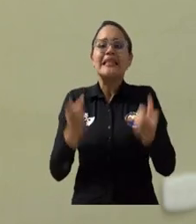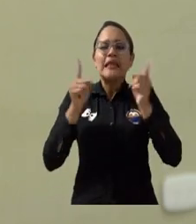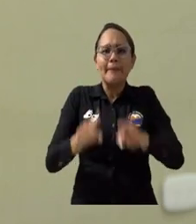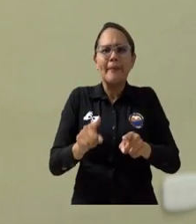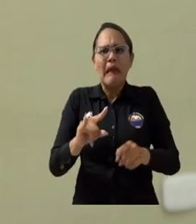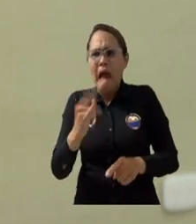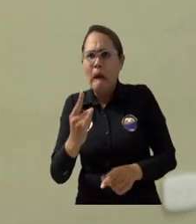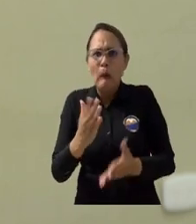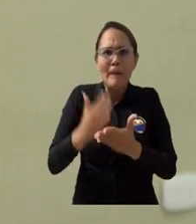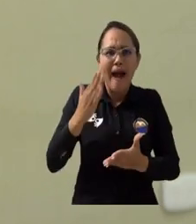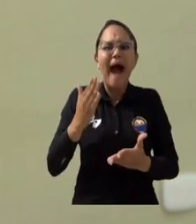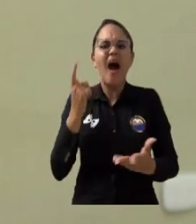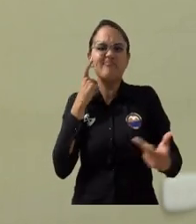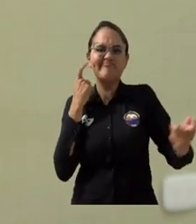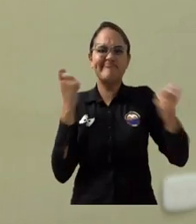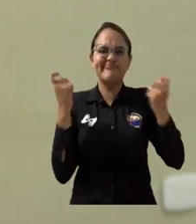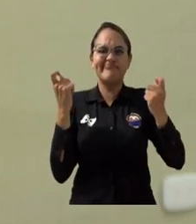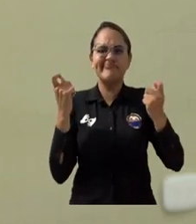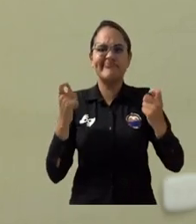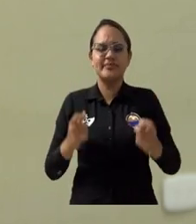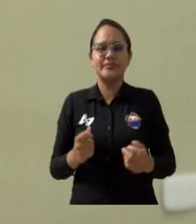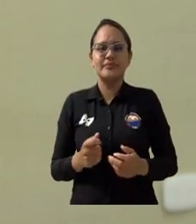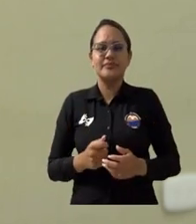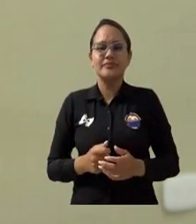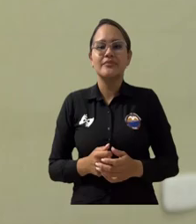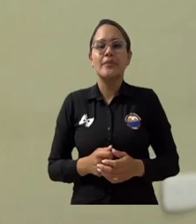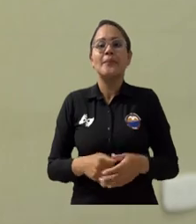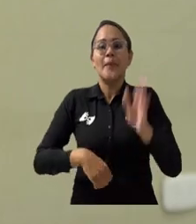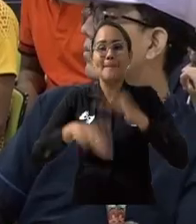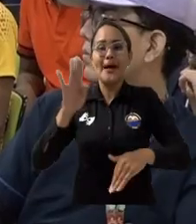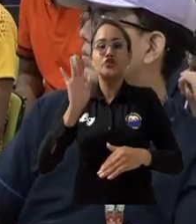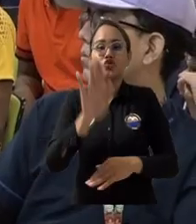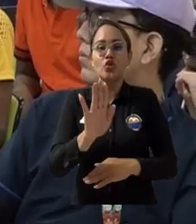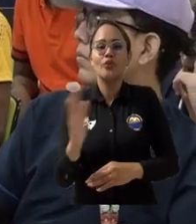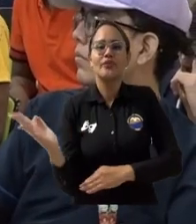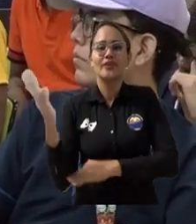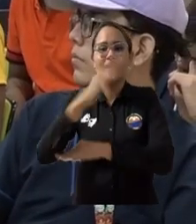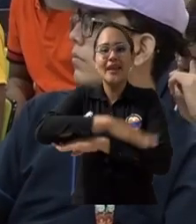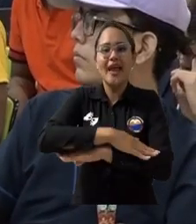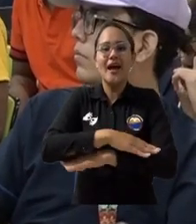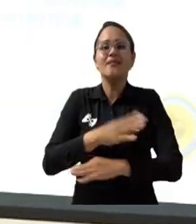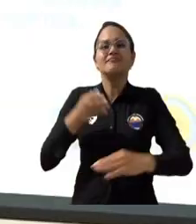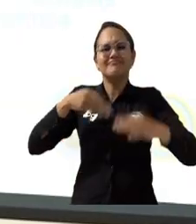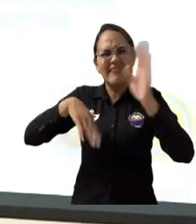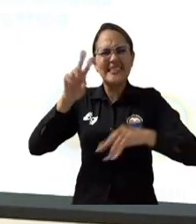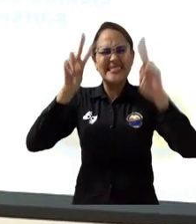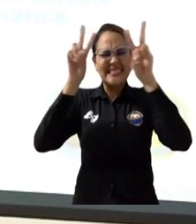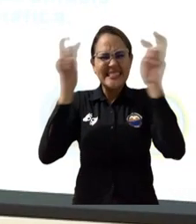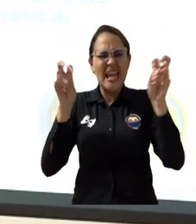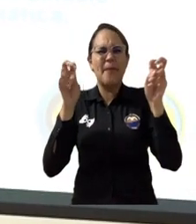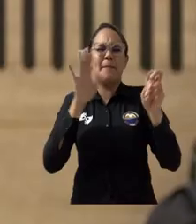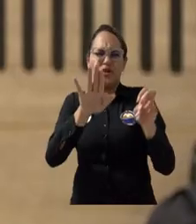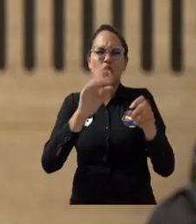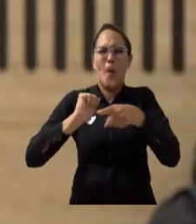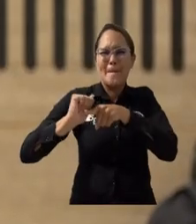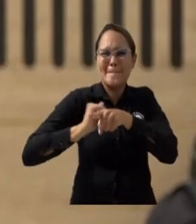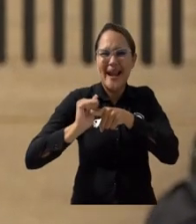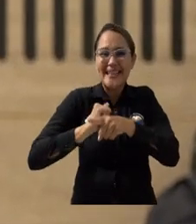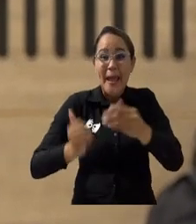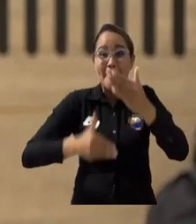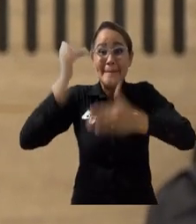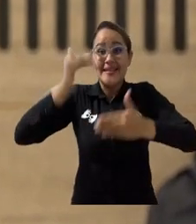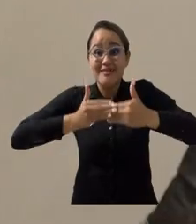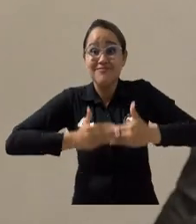y atender los desafíos que nos plantea la educación hoy en día. Durante la jornada de inducción, los coordinadores de prácticas